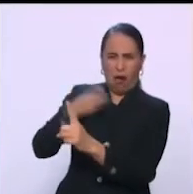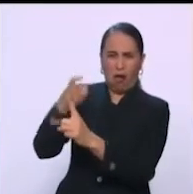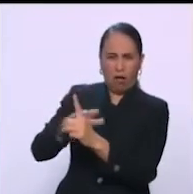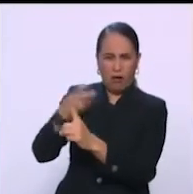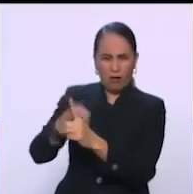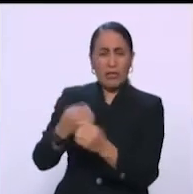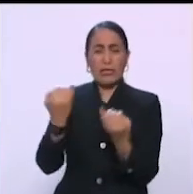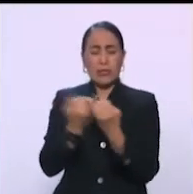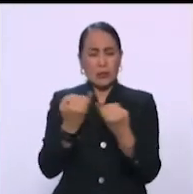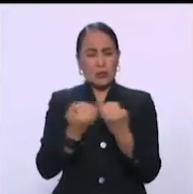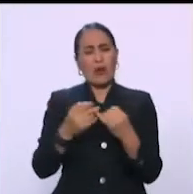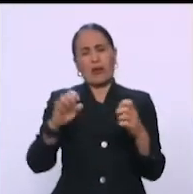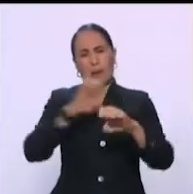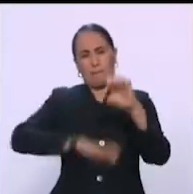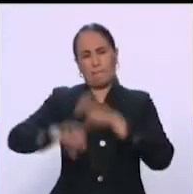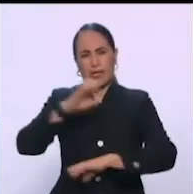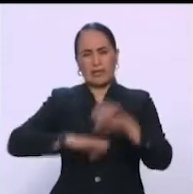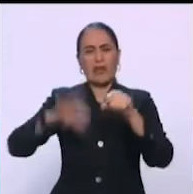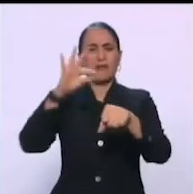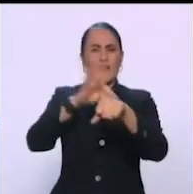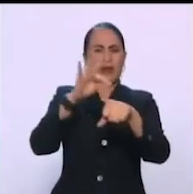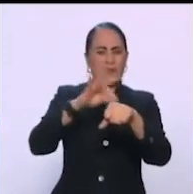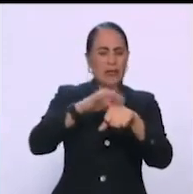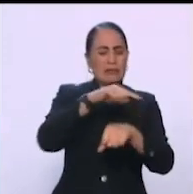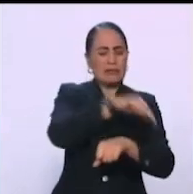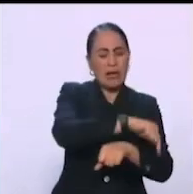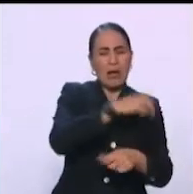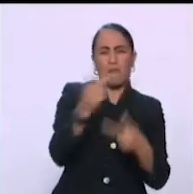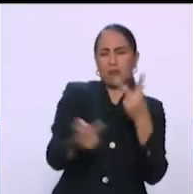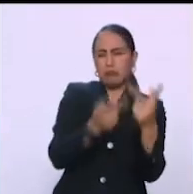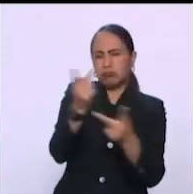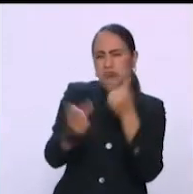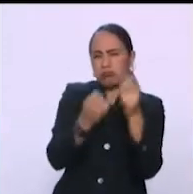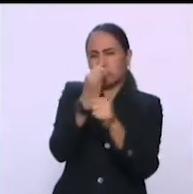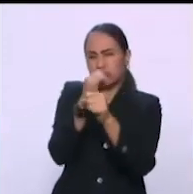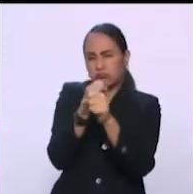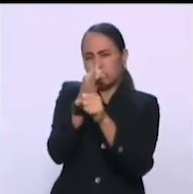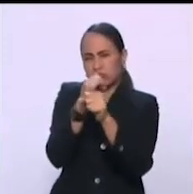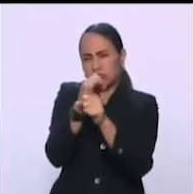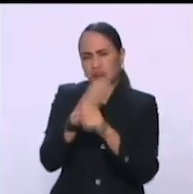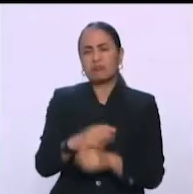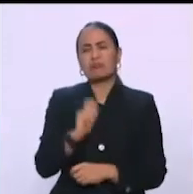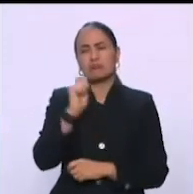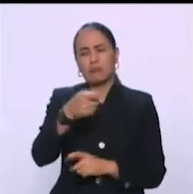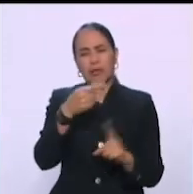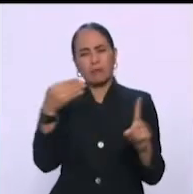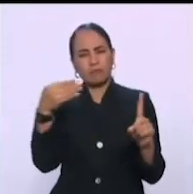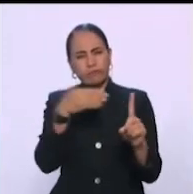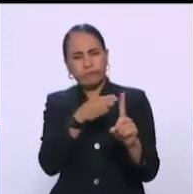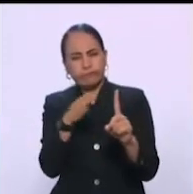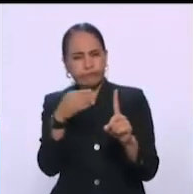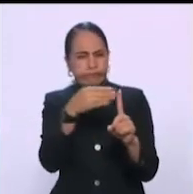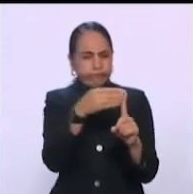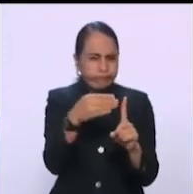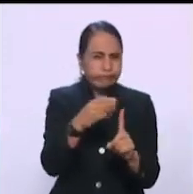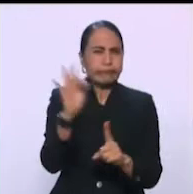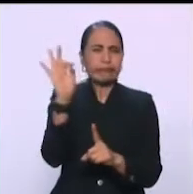las farmacéuticas. Y me parece que en ese sentido ya hay una cierta orientación hacia dónde puede